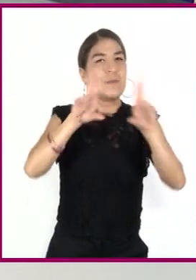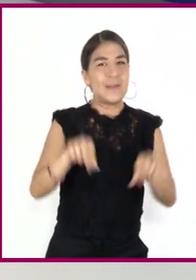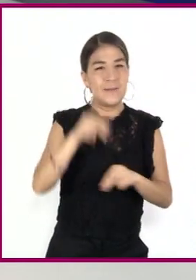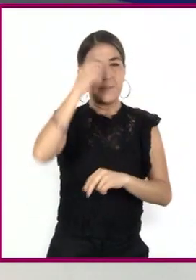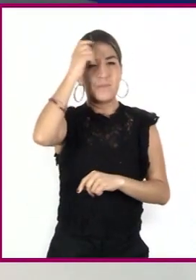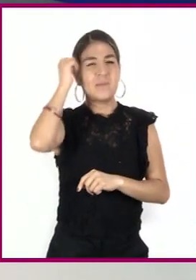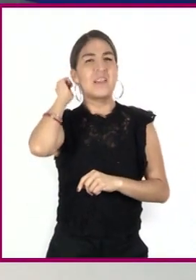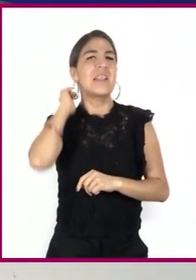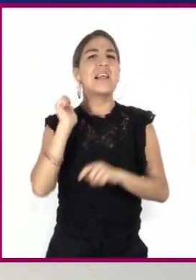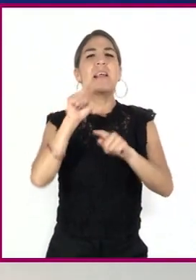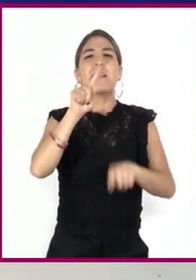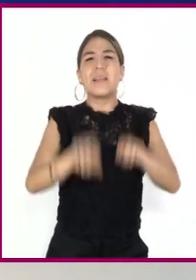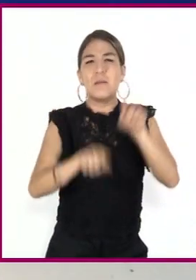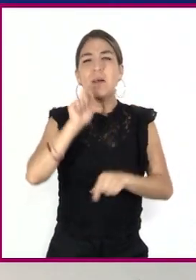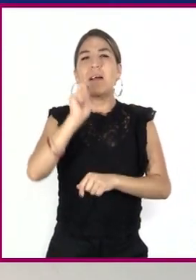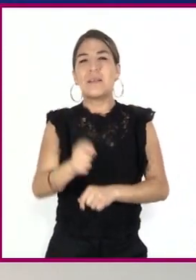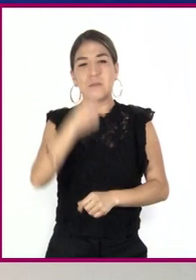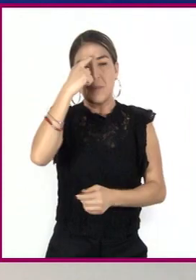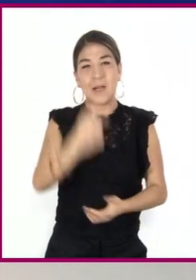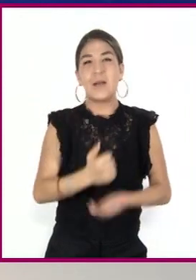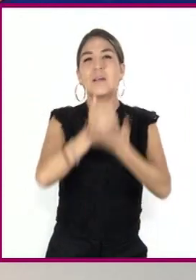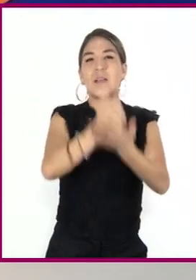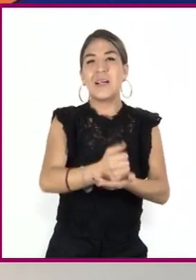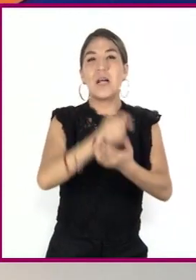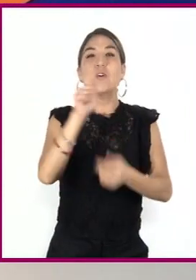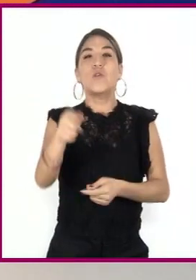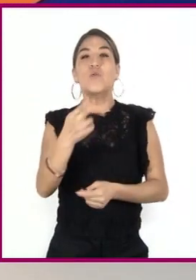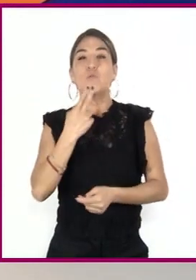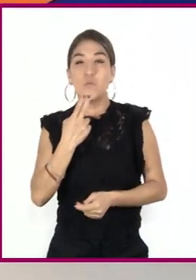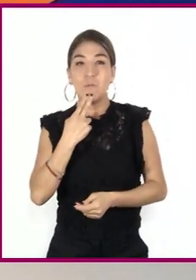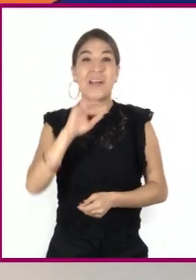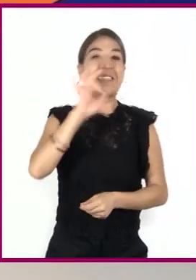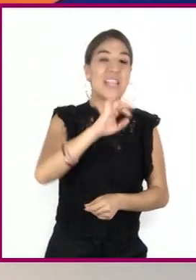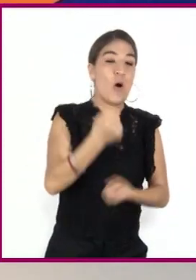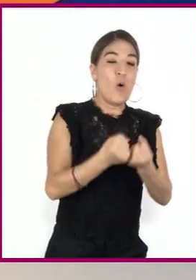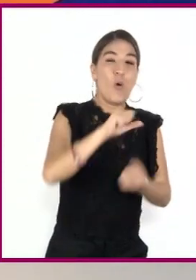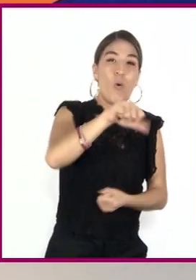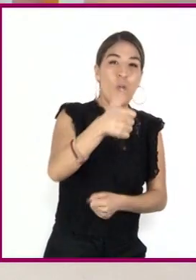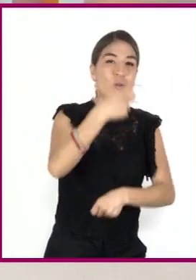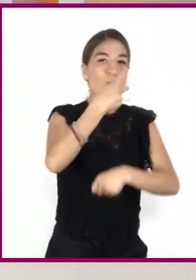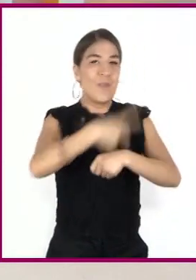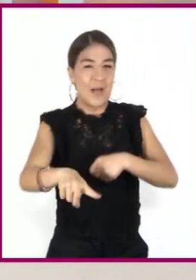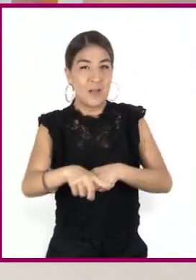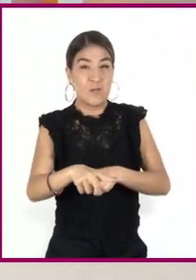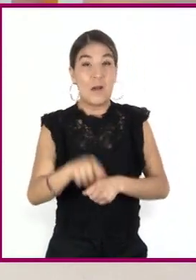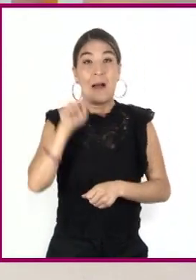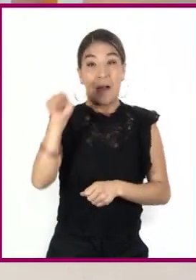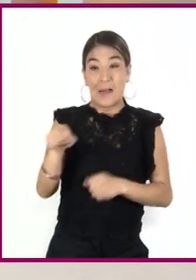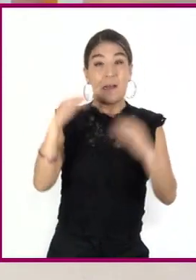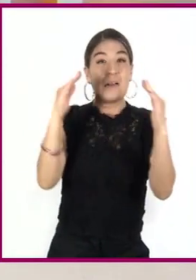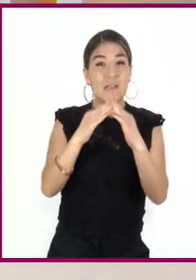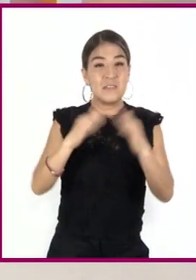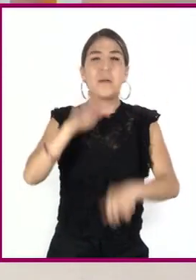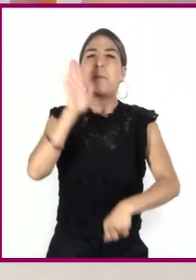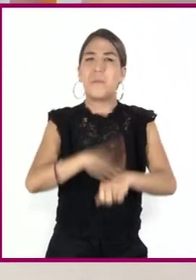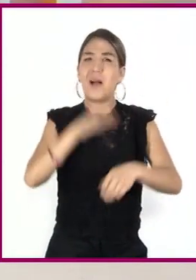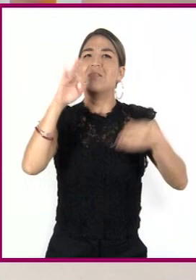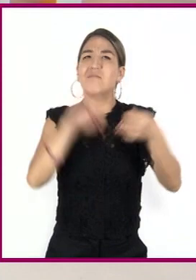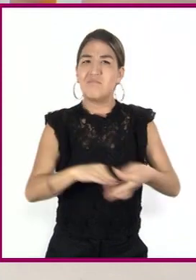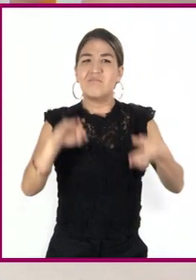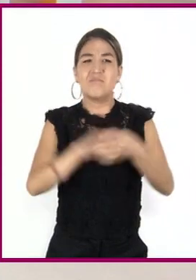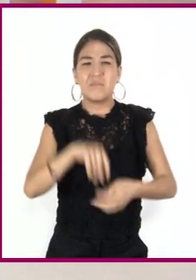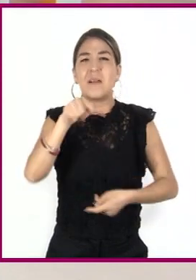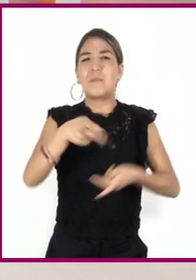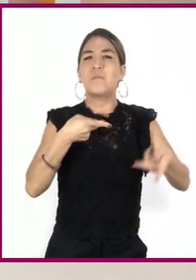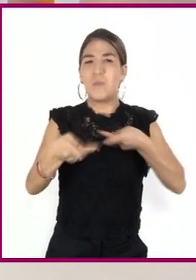una mezcla puede hacer la diferencia entre un producto útil o uno dañino. En casa, continuamente preparamos mezclas. Las